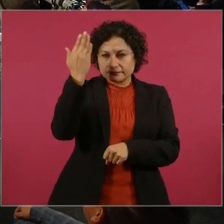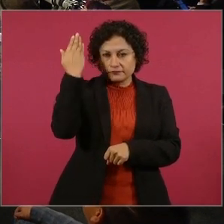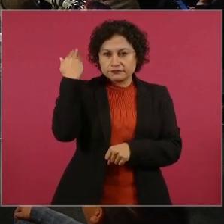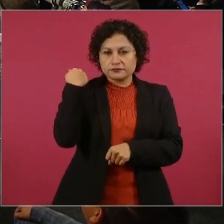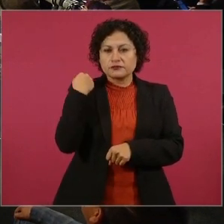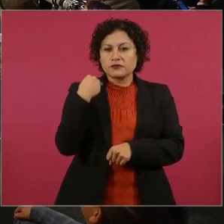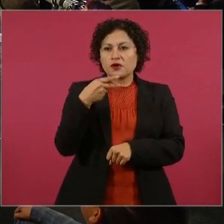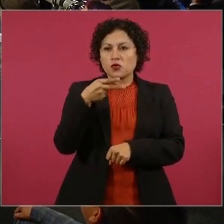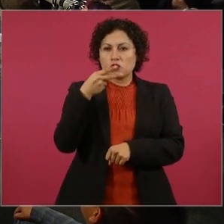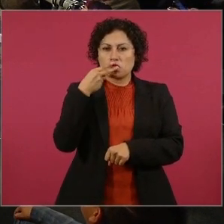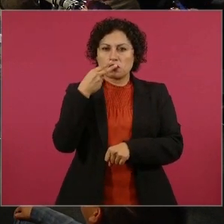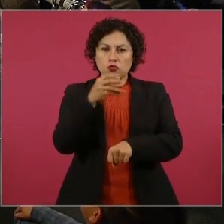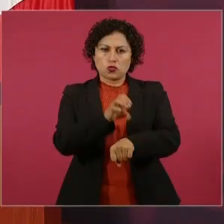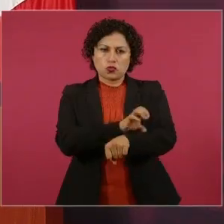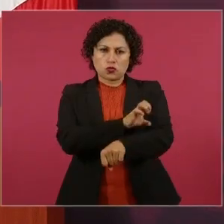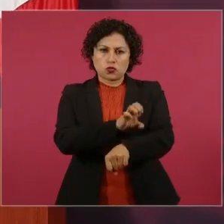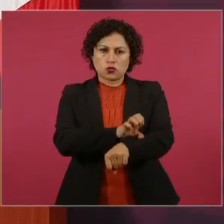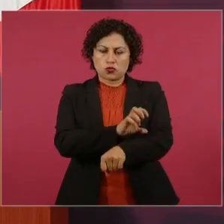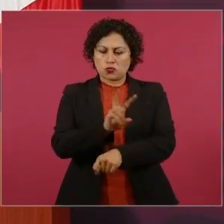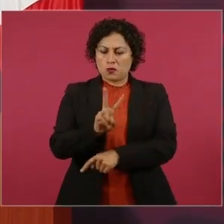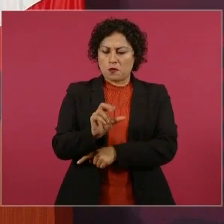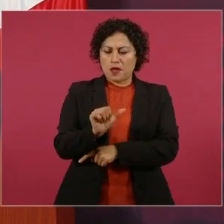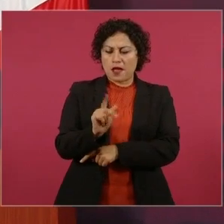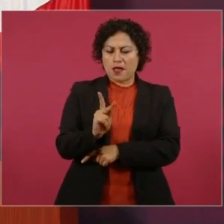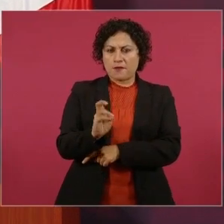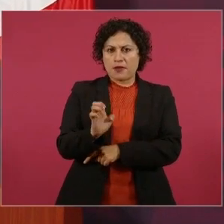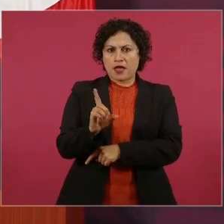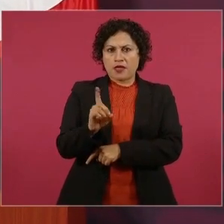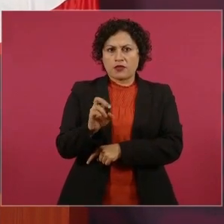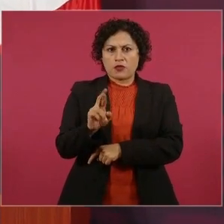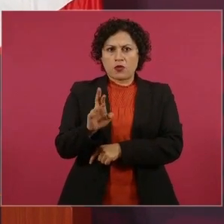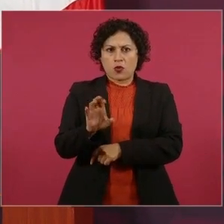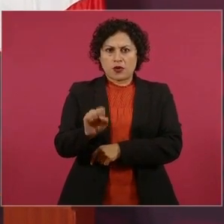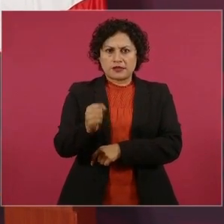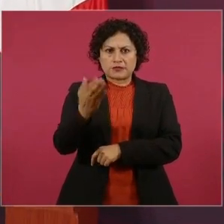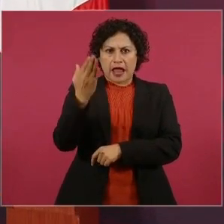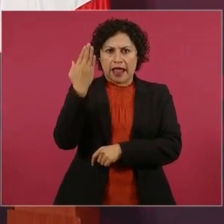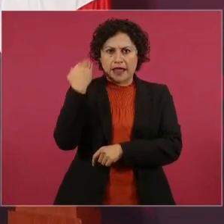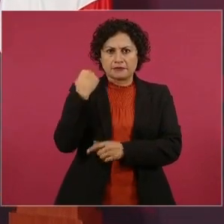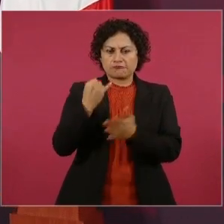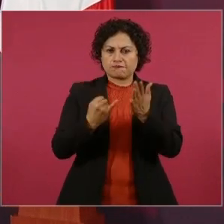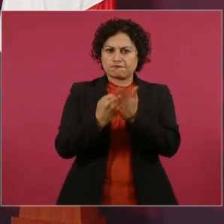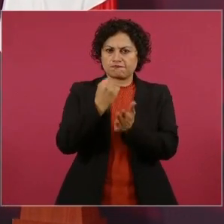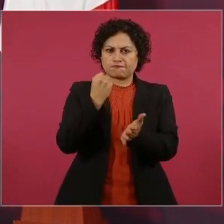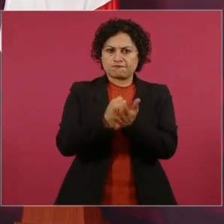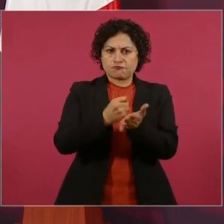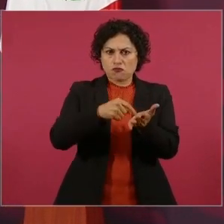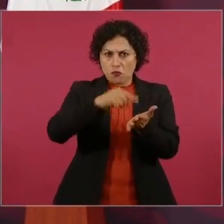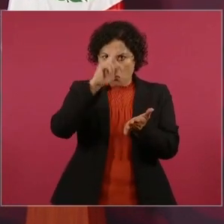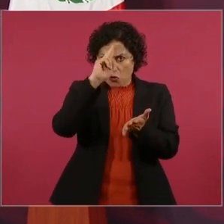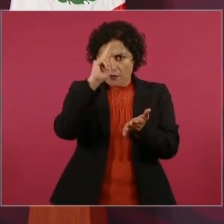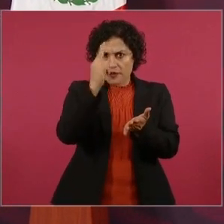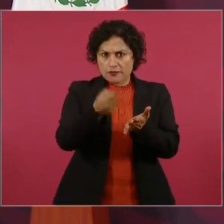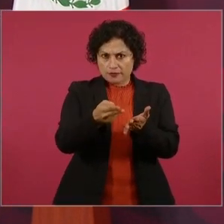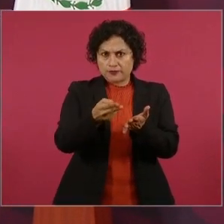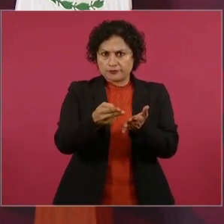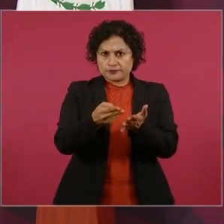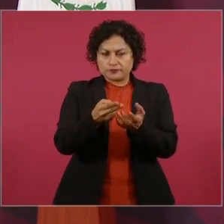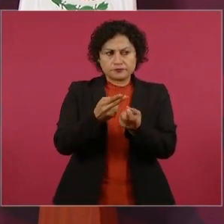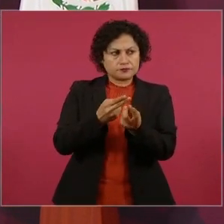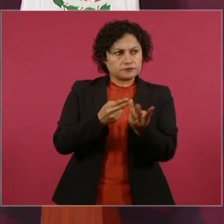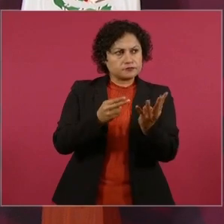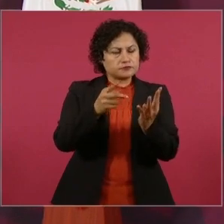Y ayer Ya quitaron el amparo y